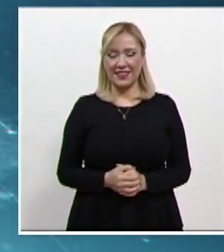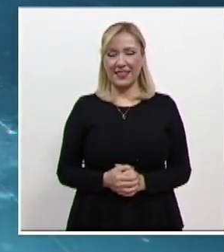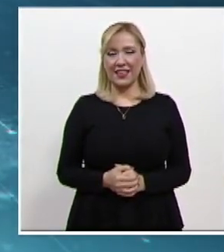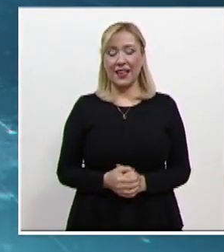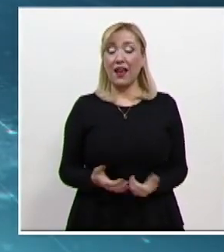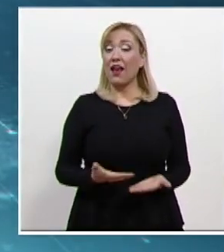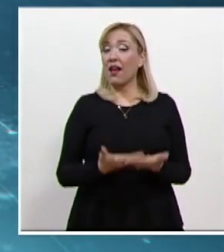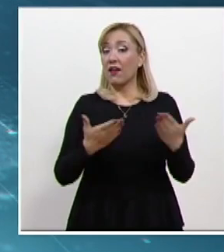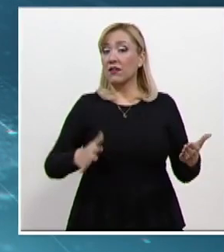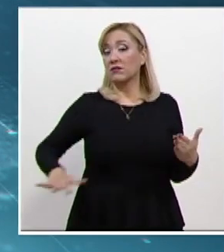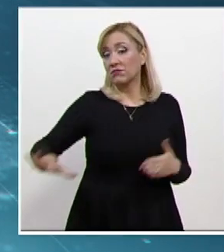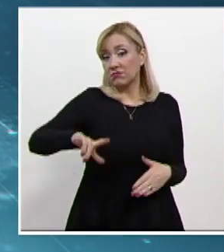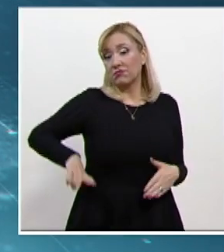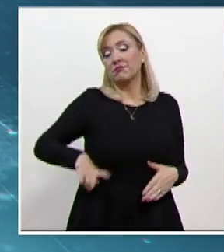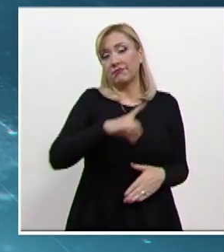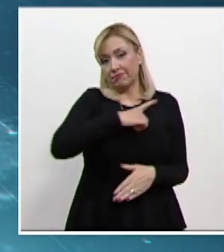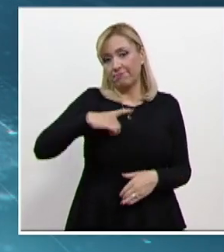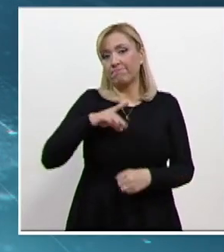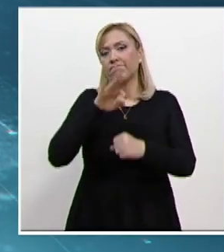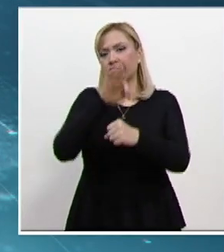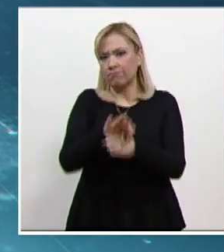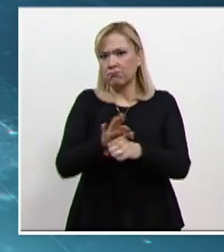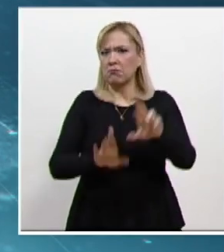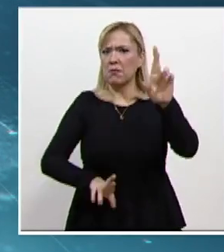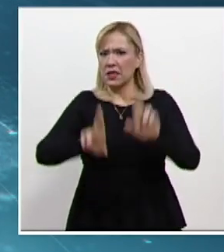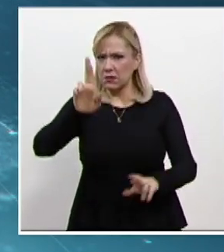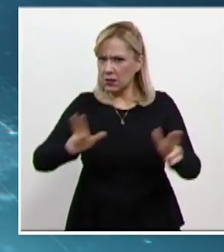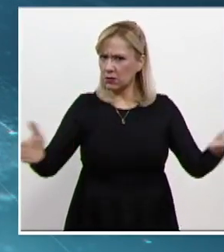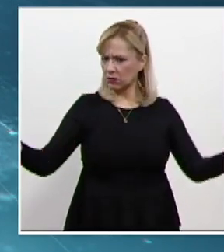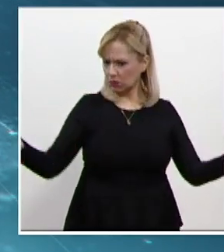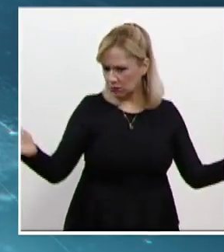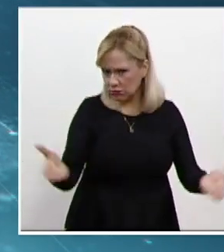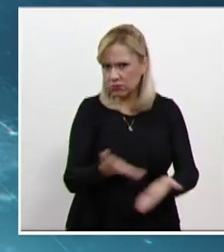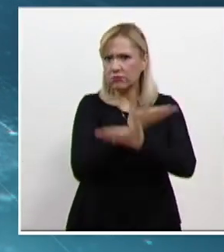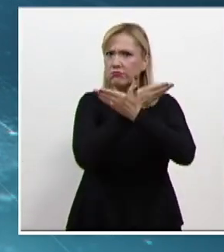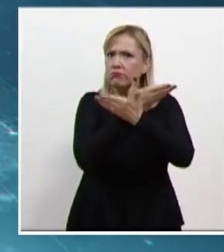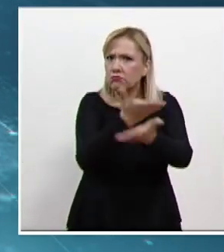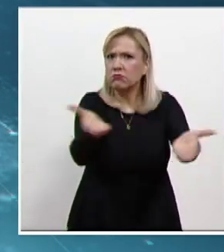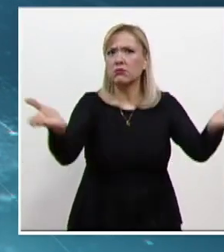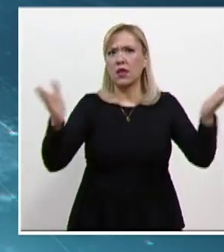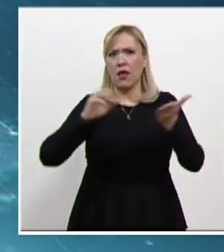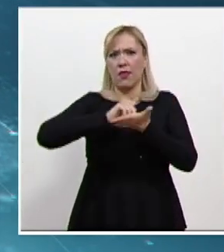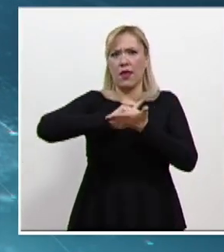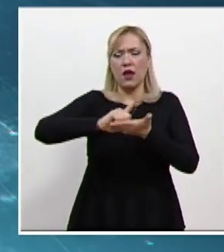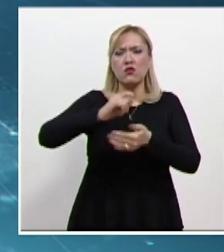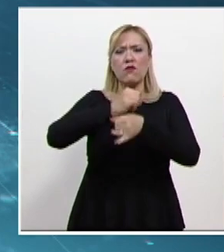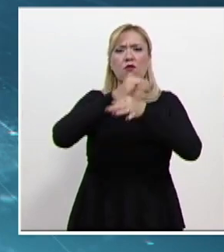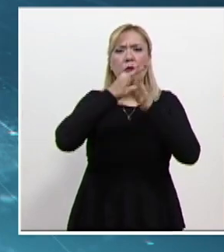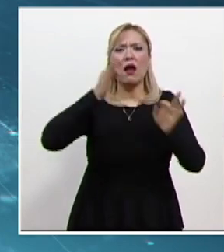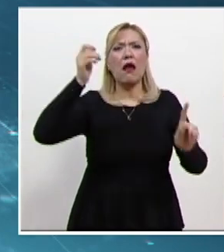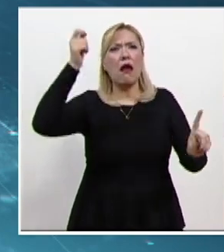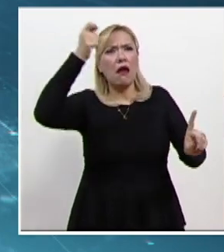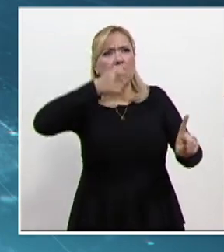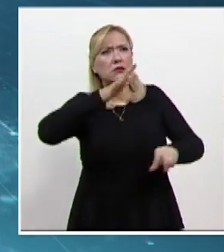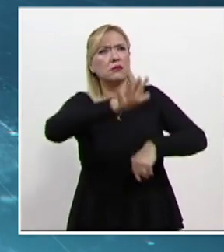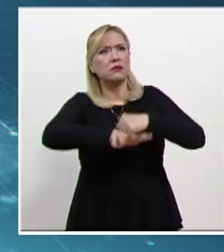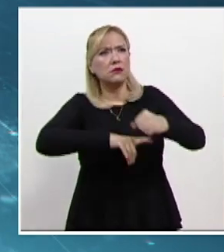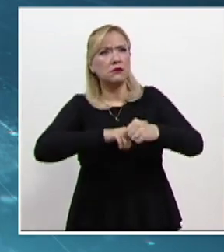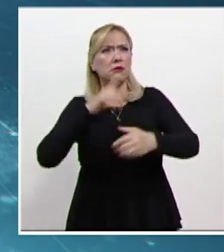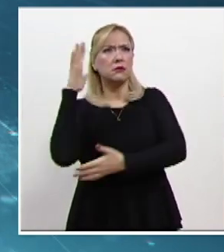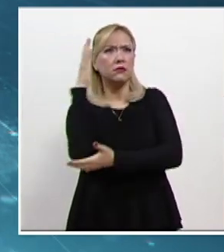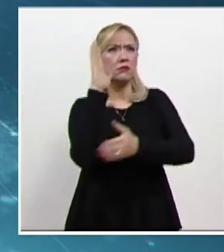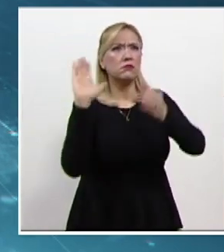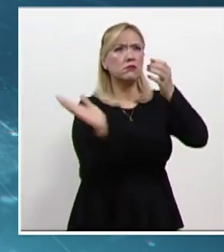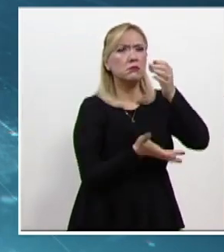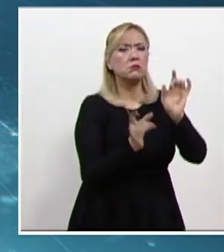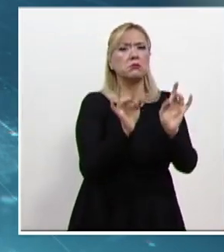El Estado debe proteger la participación y el derecho a la información de la población en asuntos ambientales, determinó la primera